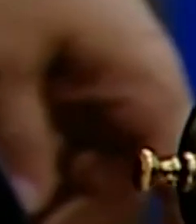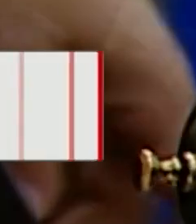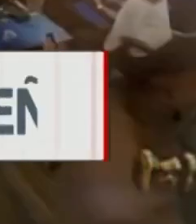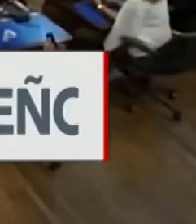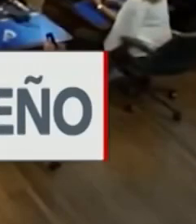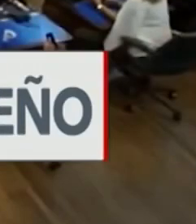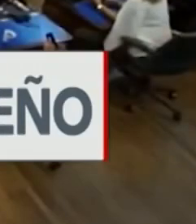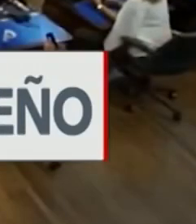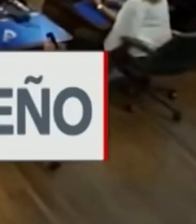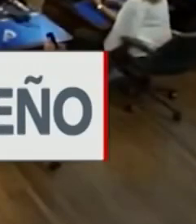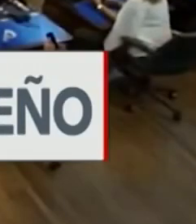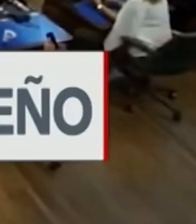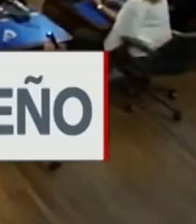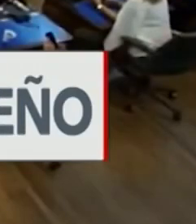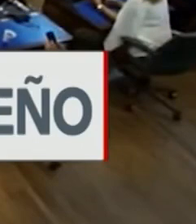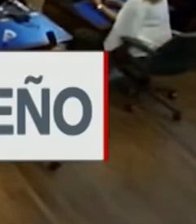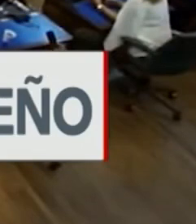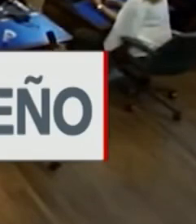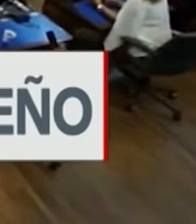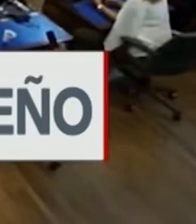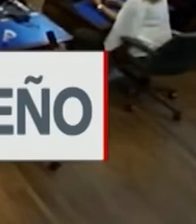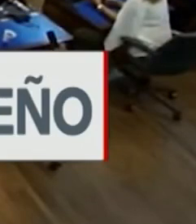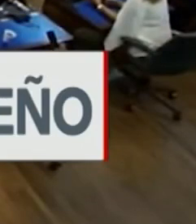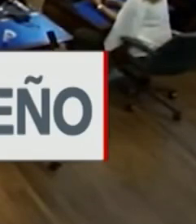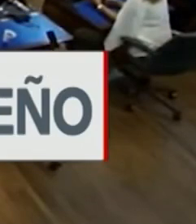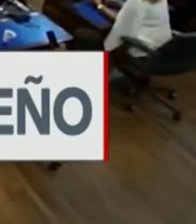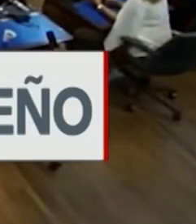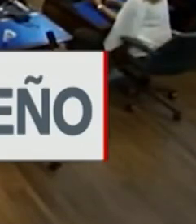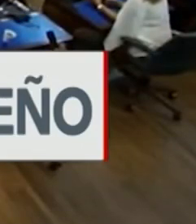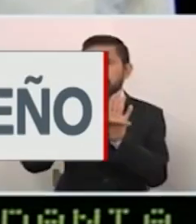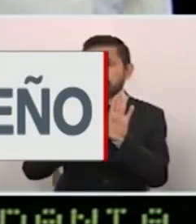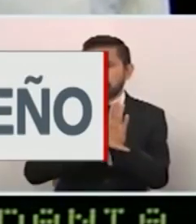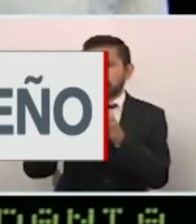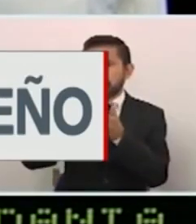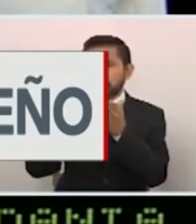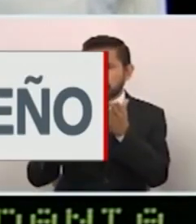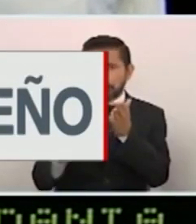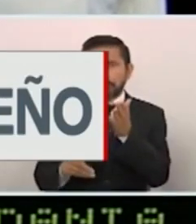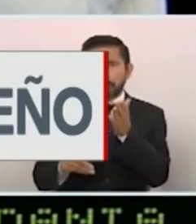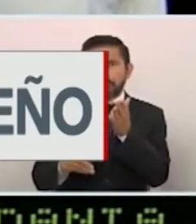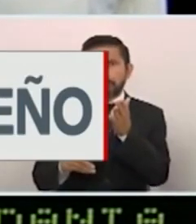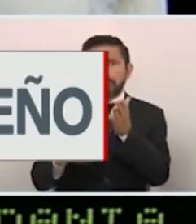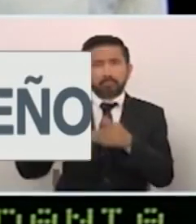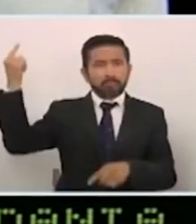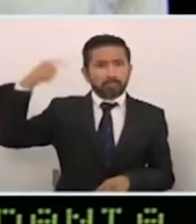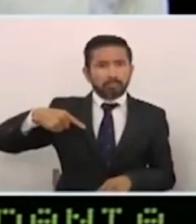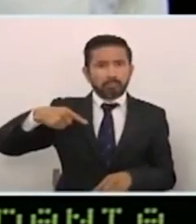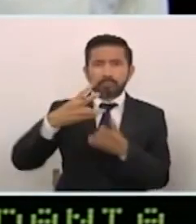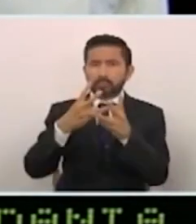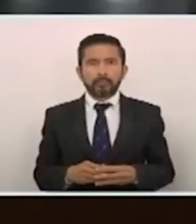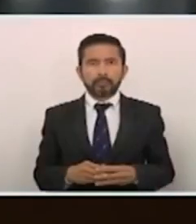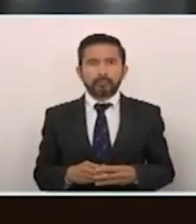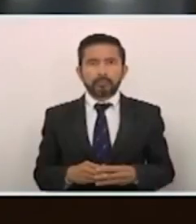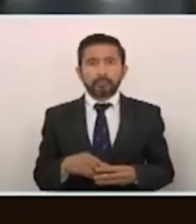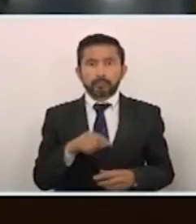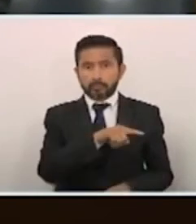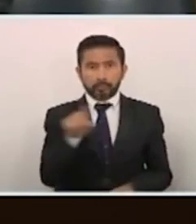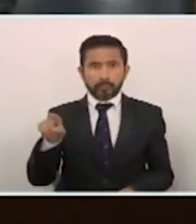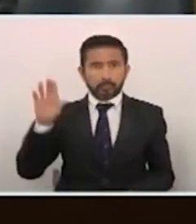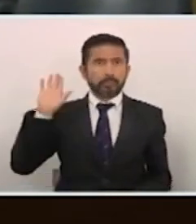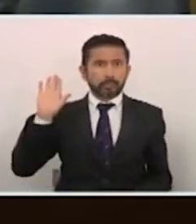Los diputados electos para el periodo 2024-2027 tomaron posesión de sus cargos este 1 de mayo.